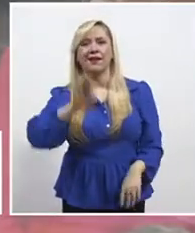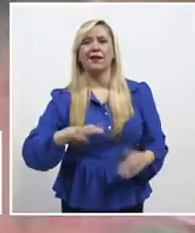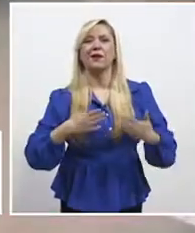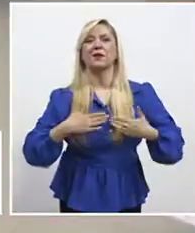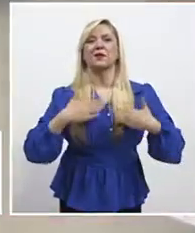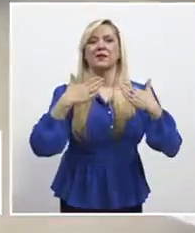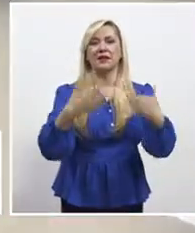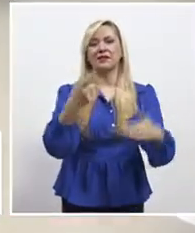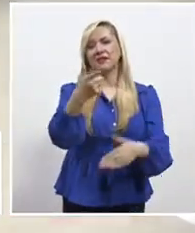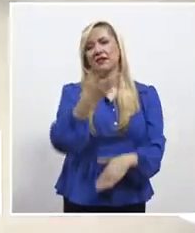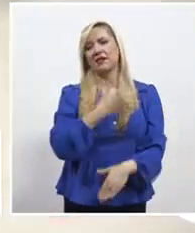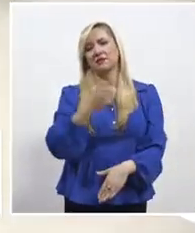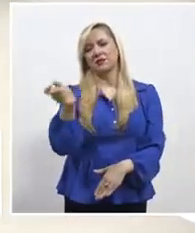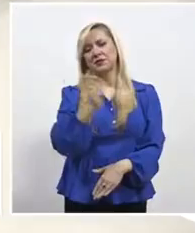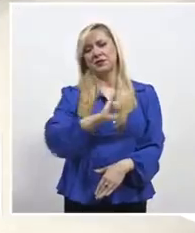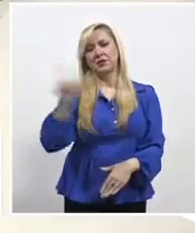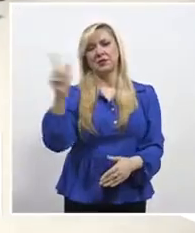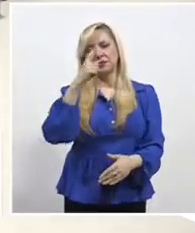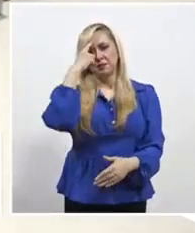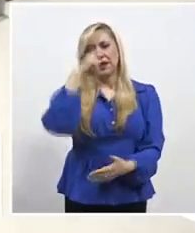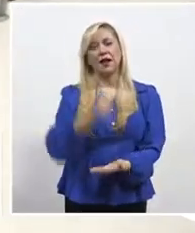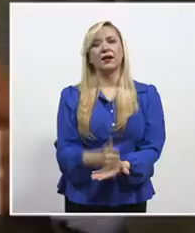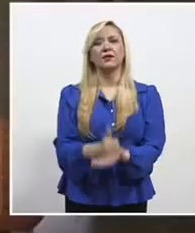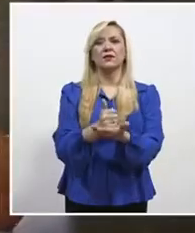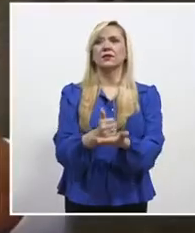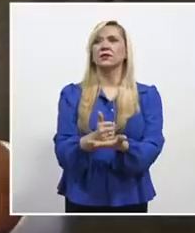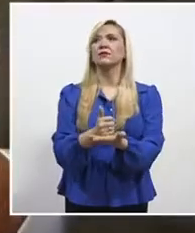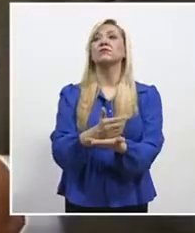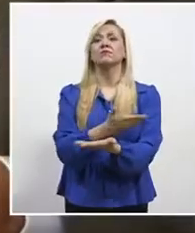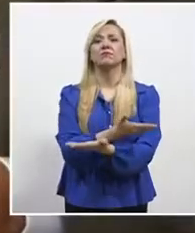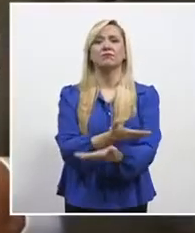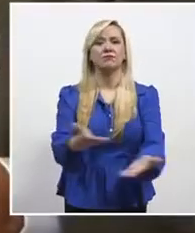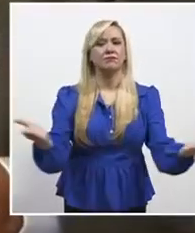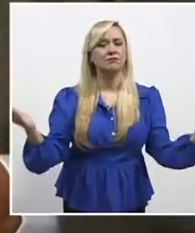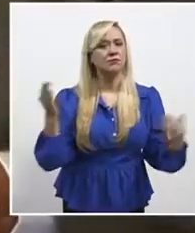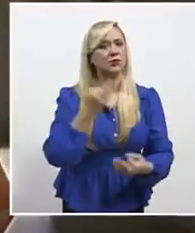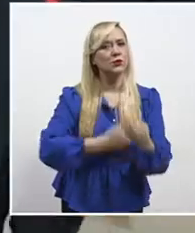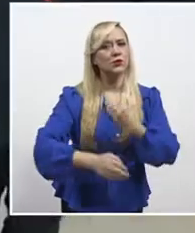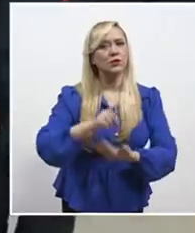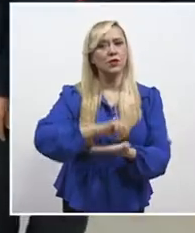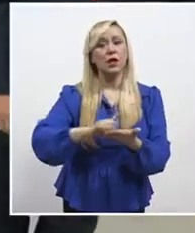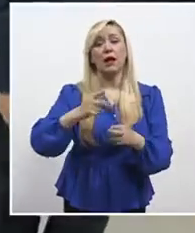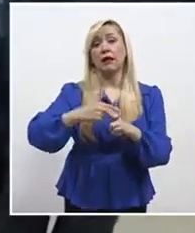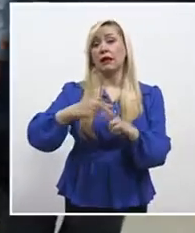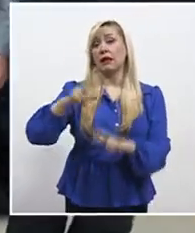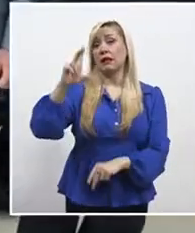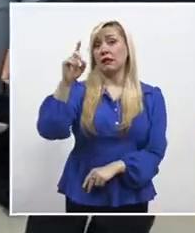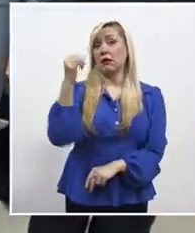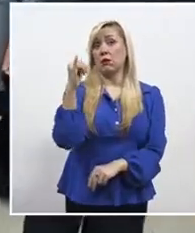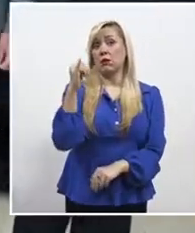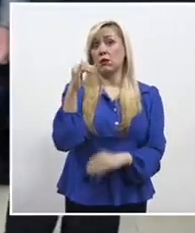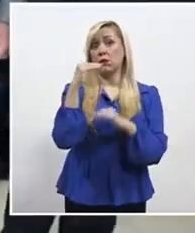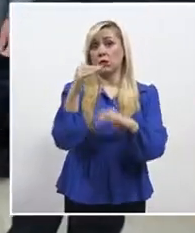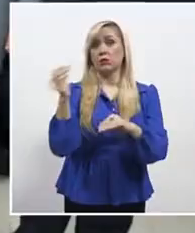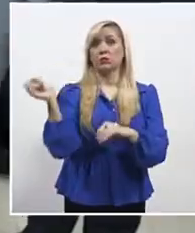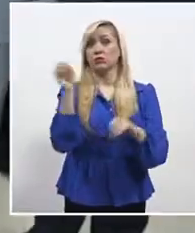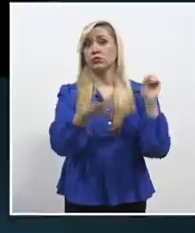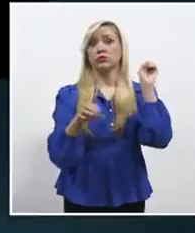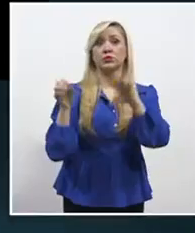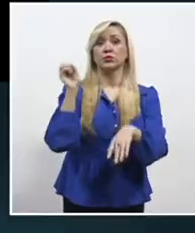y coadyuvando a la cohesión social. La fecha límite de entrega es el próximo 30 de junio. Puede consultar las bases en el sitio